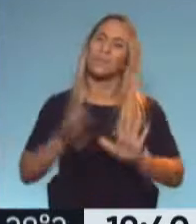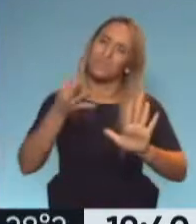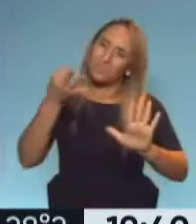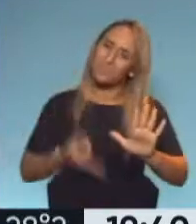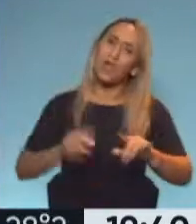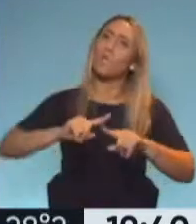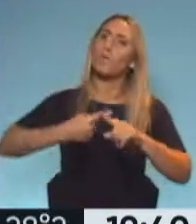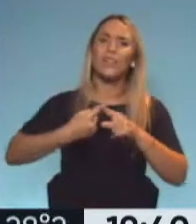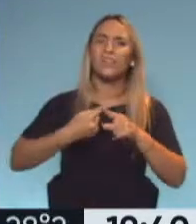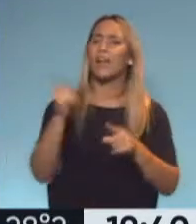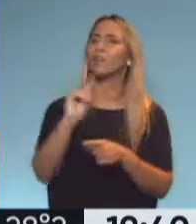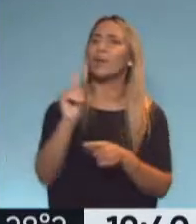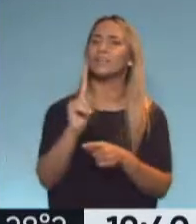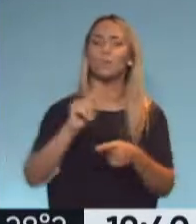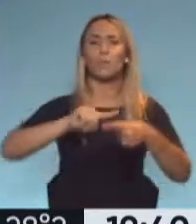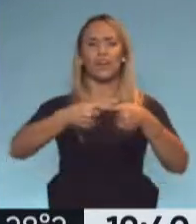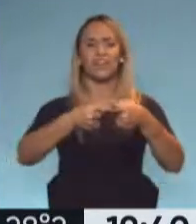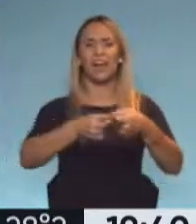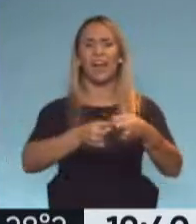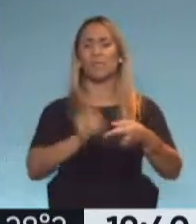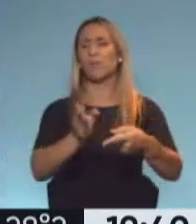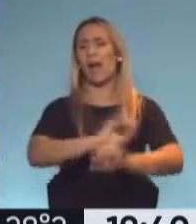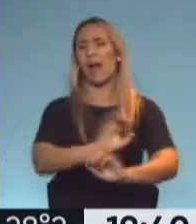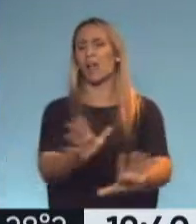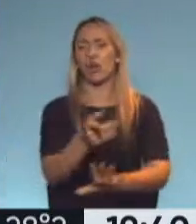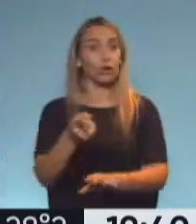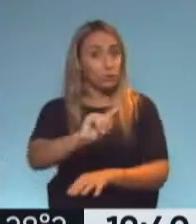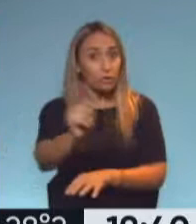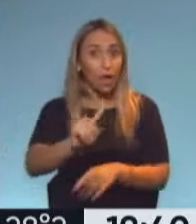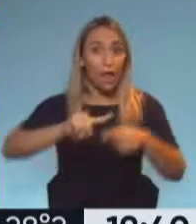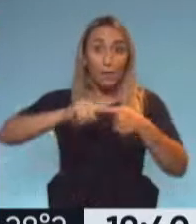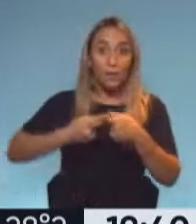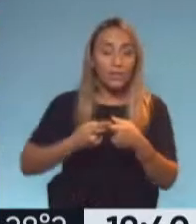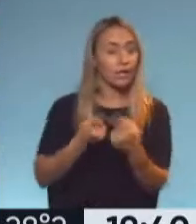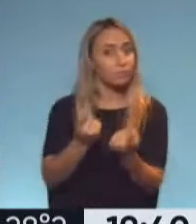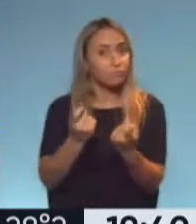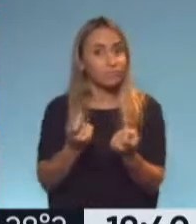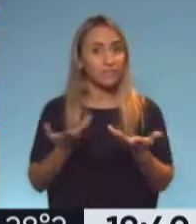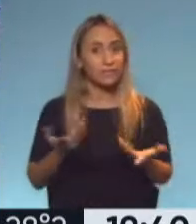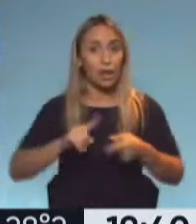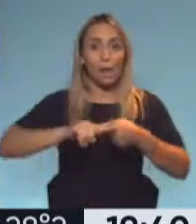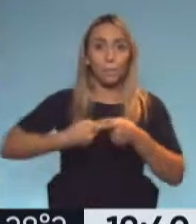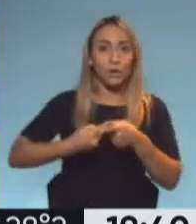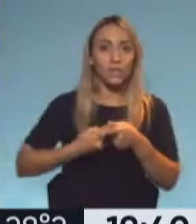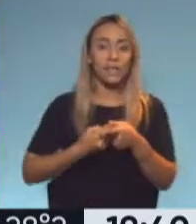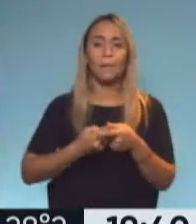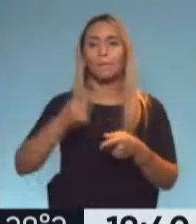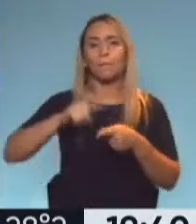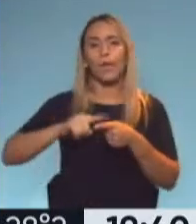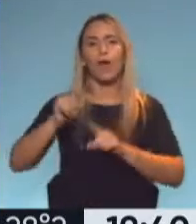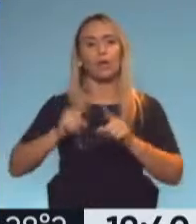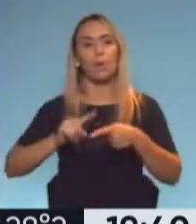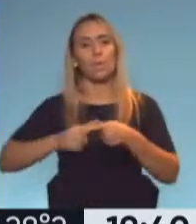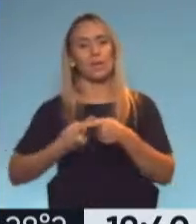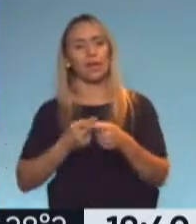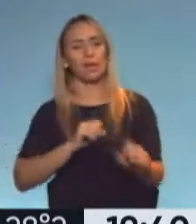y la política no es una cosa mala, digamos, no es mala. La política como herramienta es muy necesaria en este momento. Contrario. La política partidaria, sí, digamos. Y